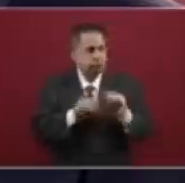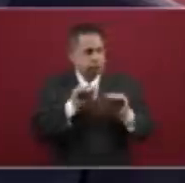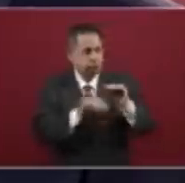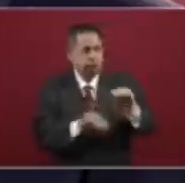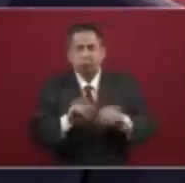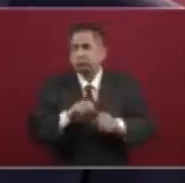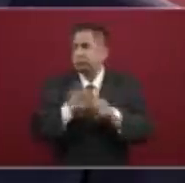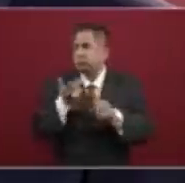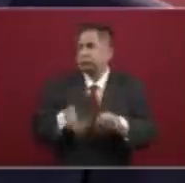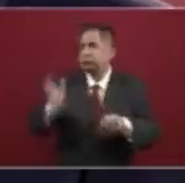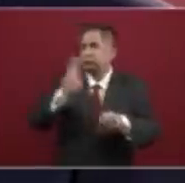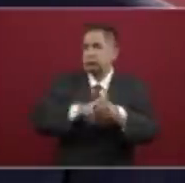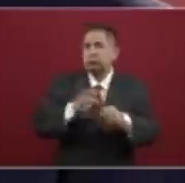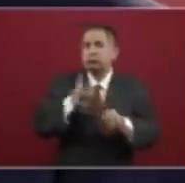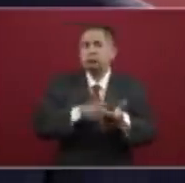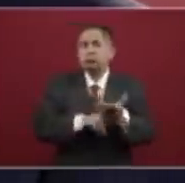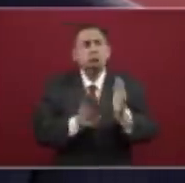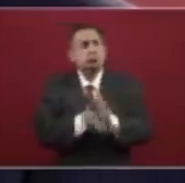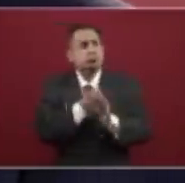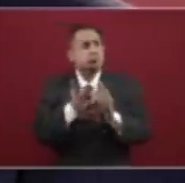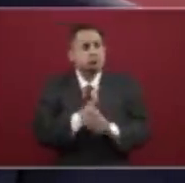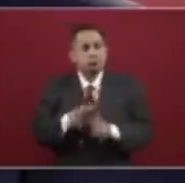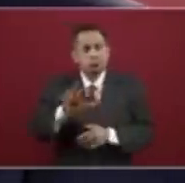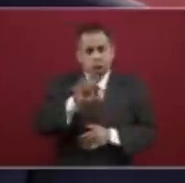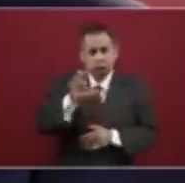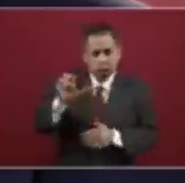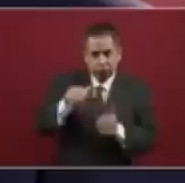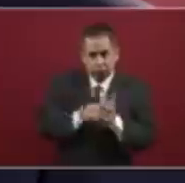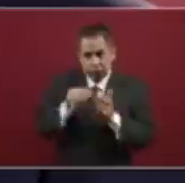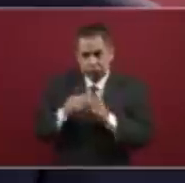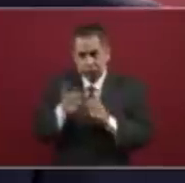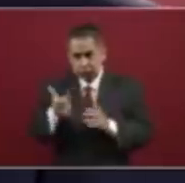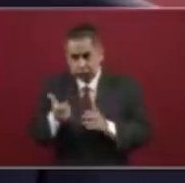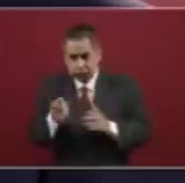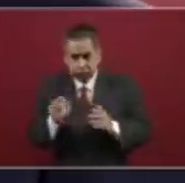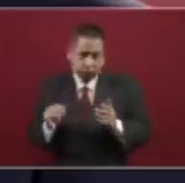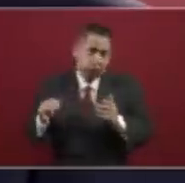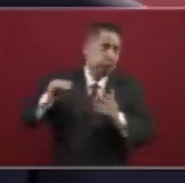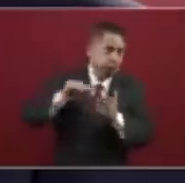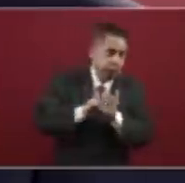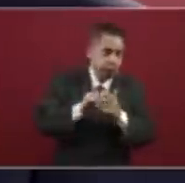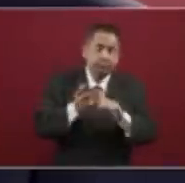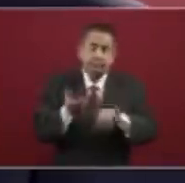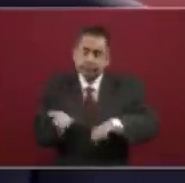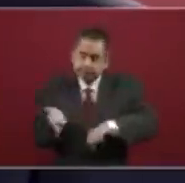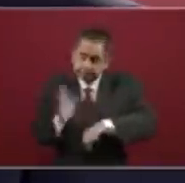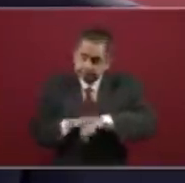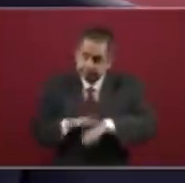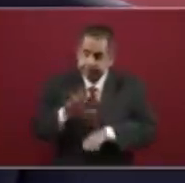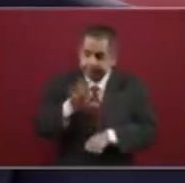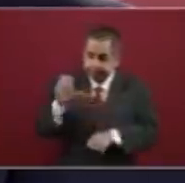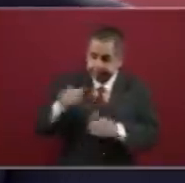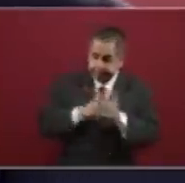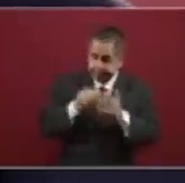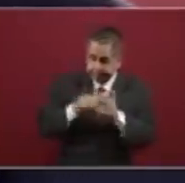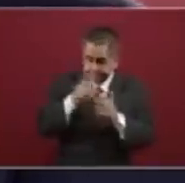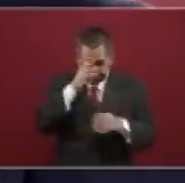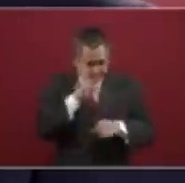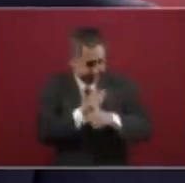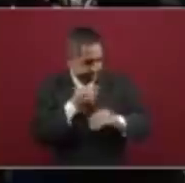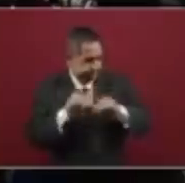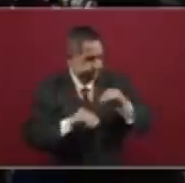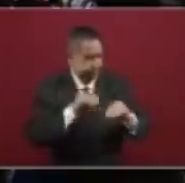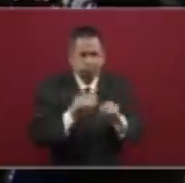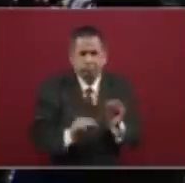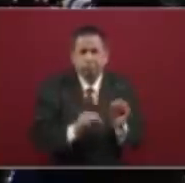cuesta construirlo 500 millones de pesos, requiere otros 500 millones de pesos para operarlo,